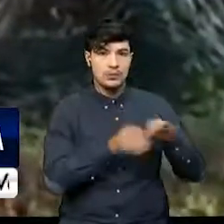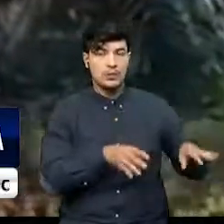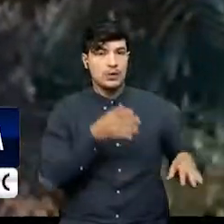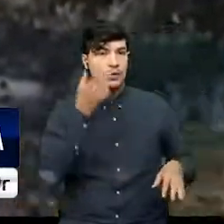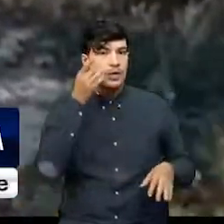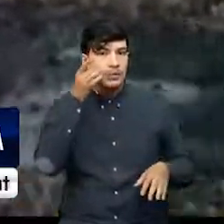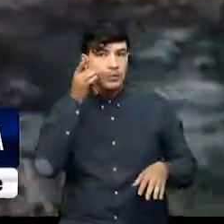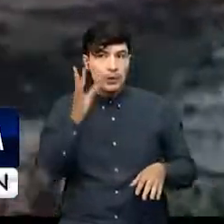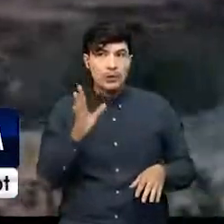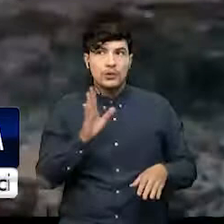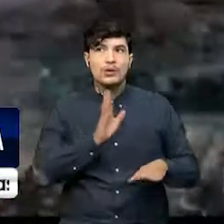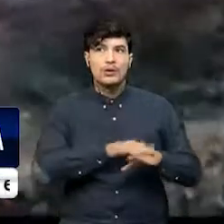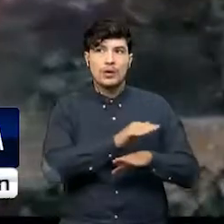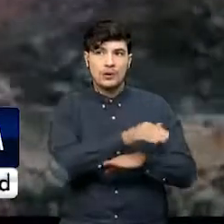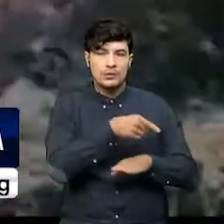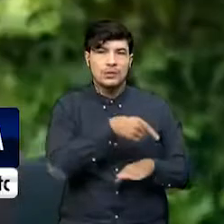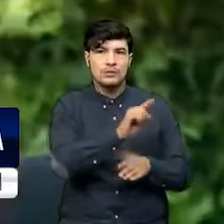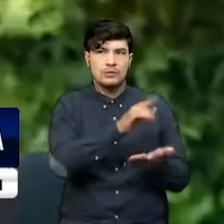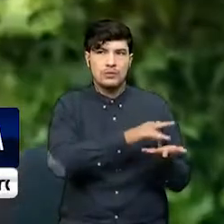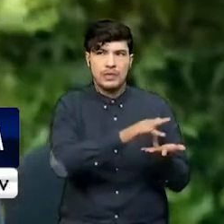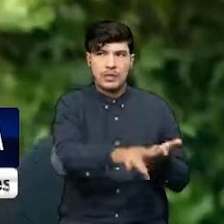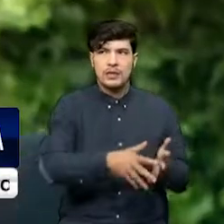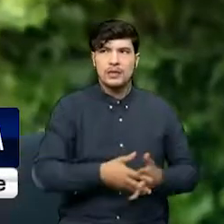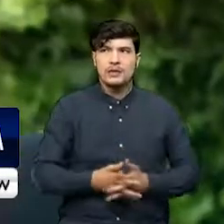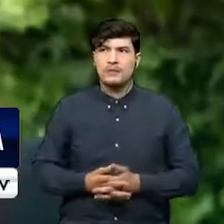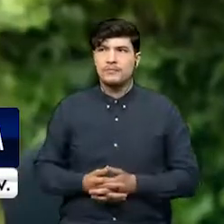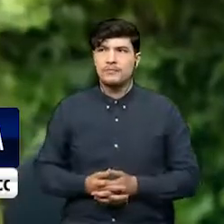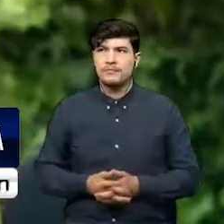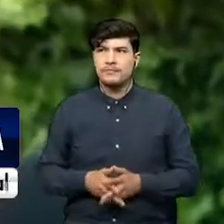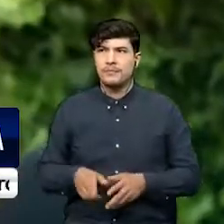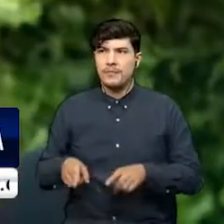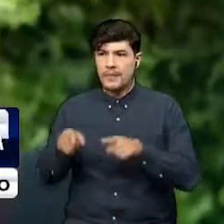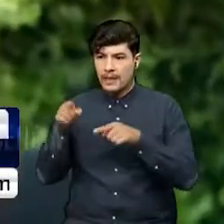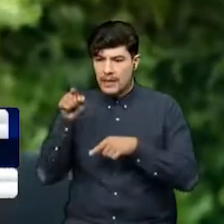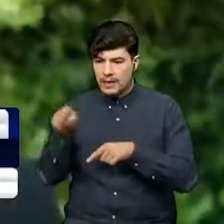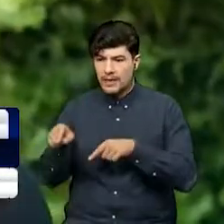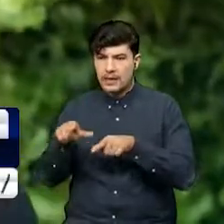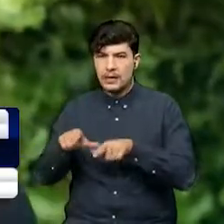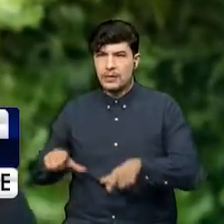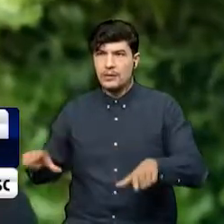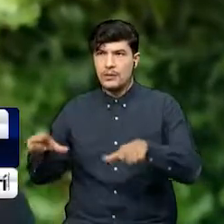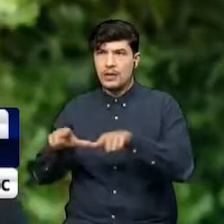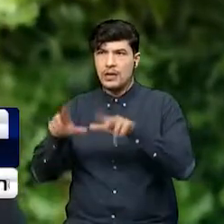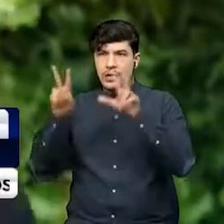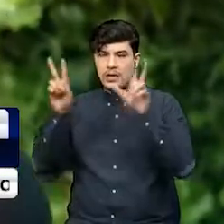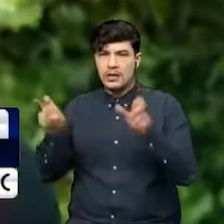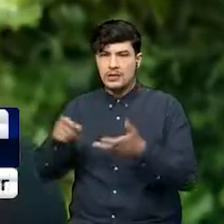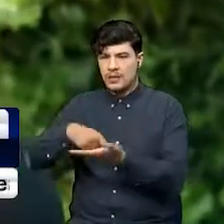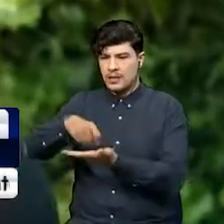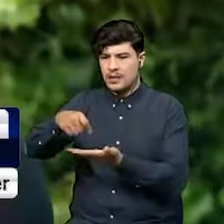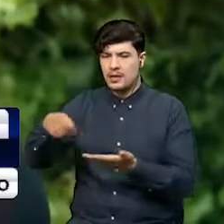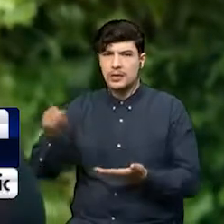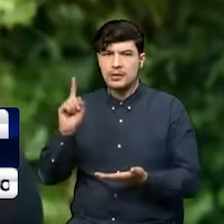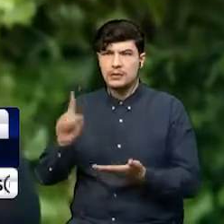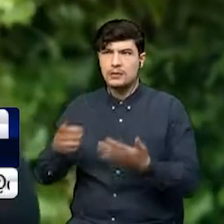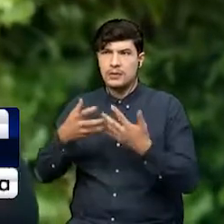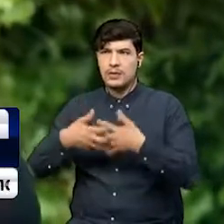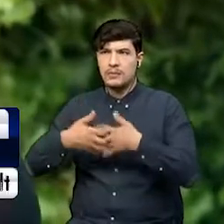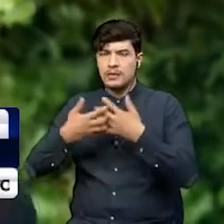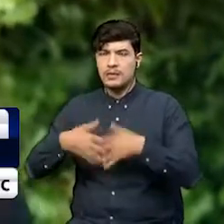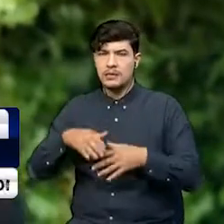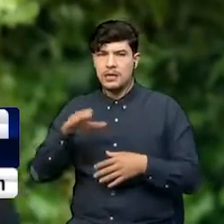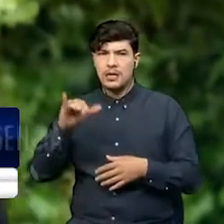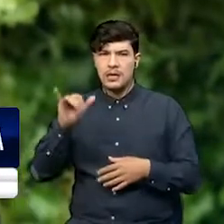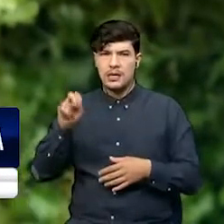haber originado la emergencia en este pozo en específico se da el tema de la contratación una empresa como independent